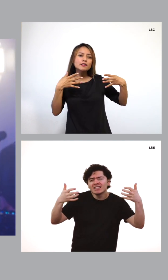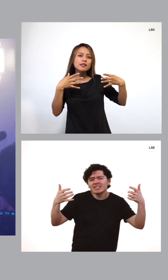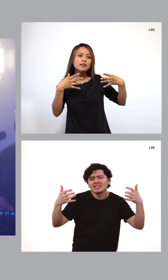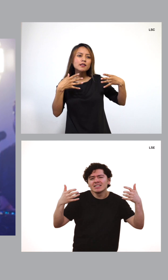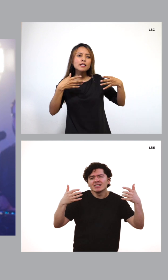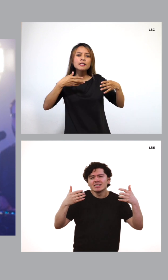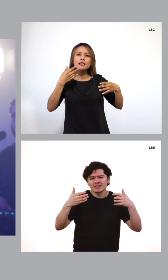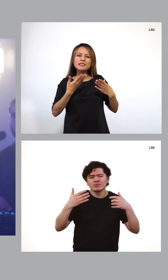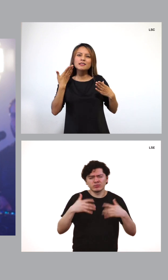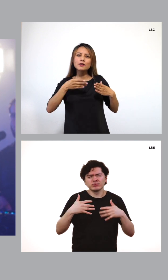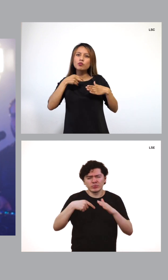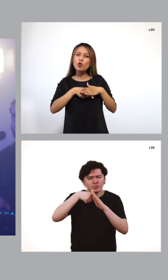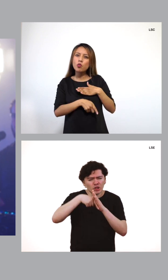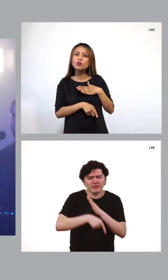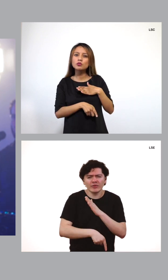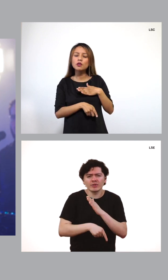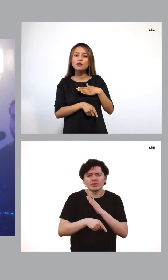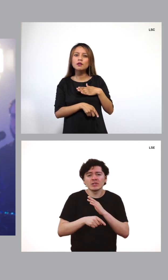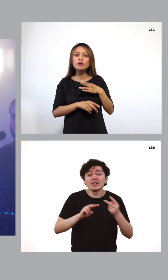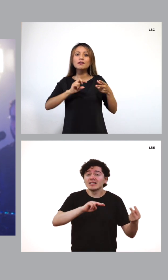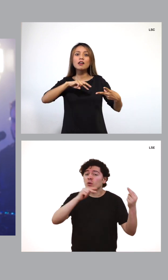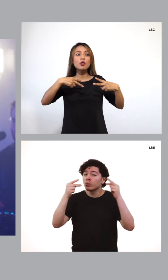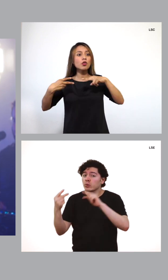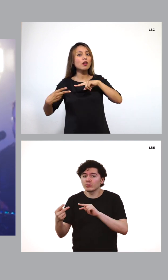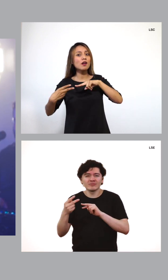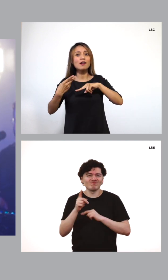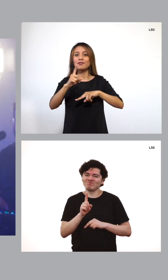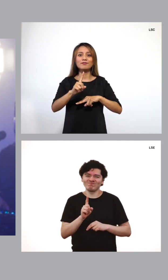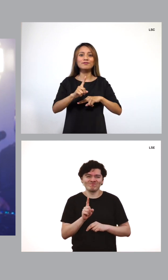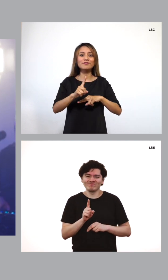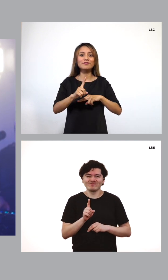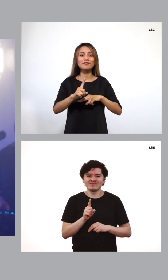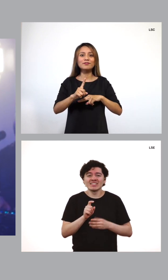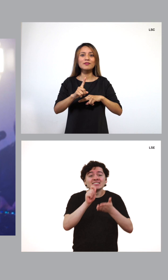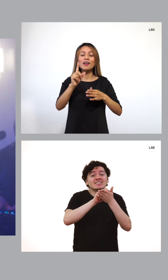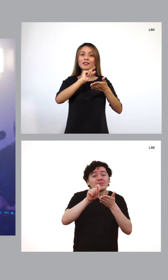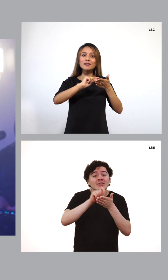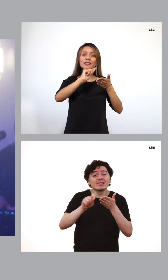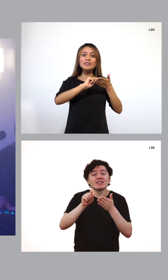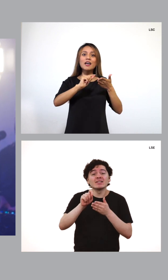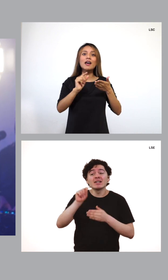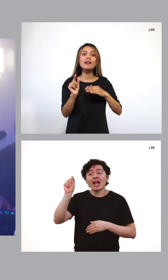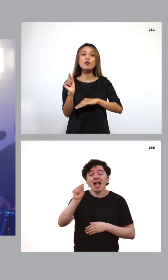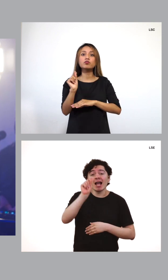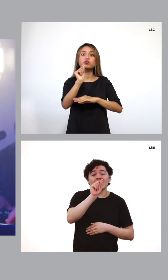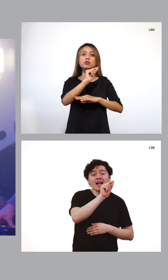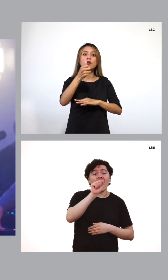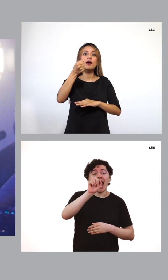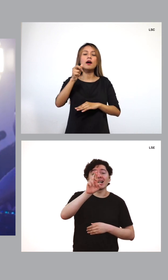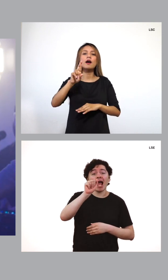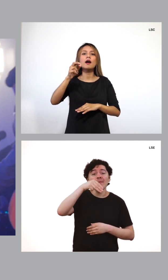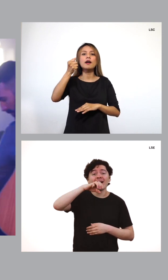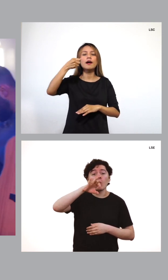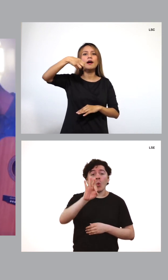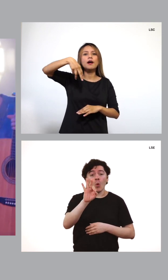que el momento había sido tan intenso que no se atrevió ni a traducirlo. lo escribió en arameo, lo escribió